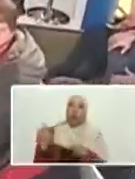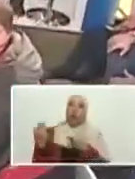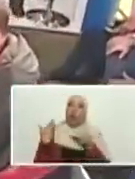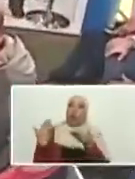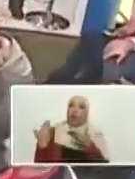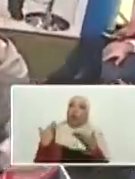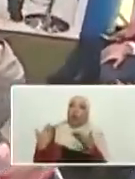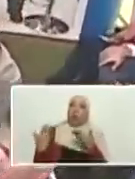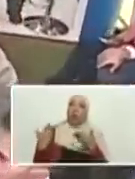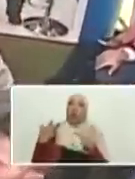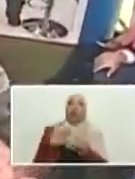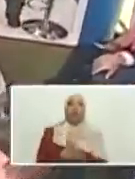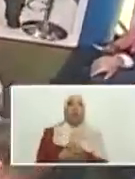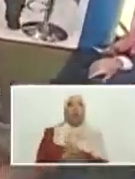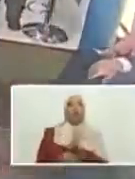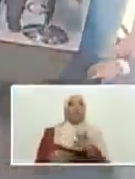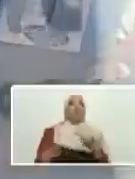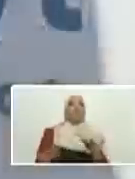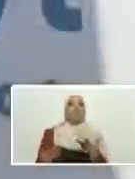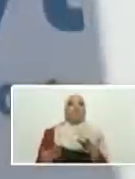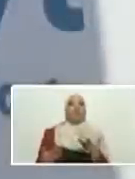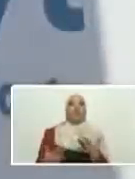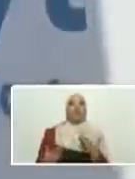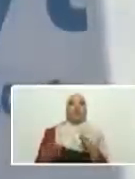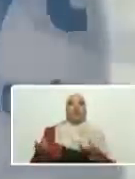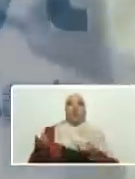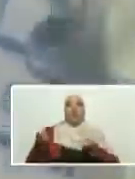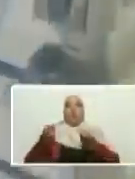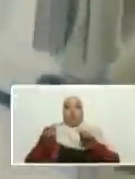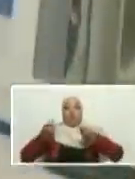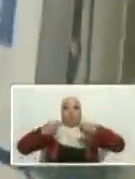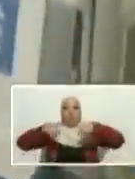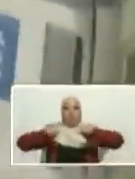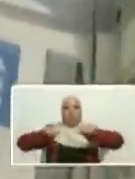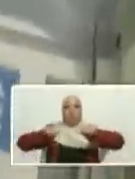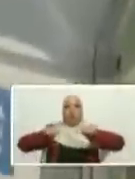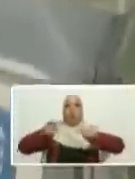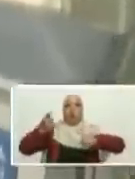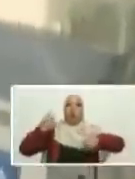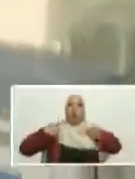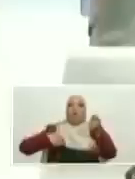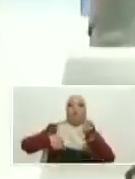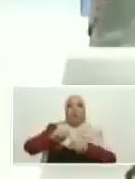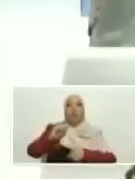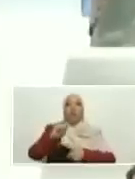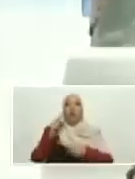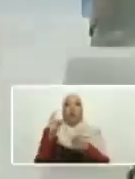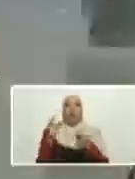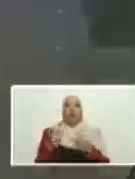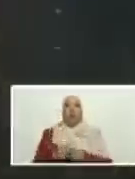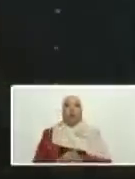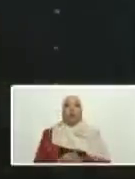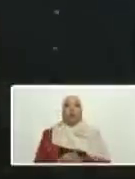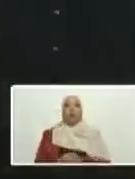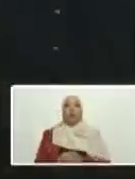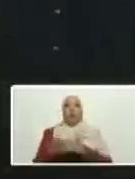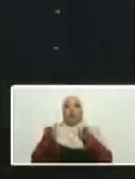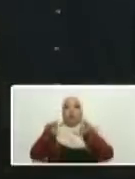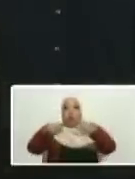conversemos sobre bloqueo e inversión. ¿Ah?